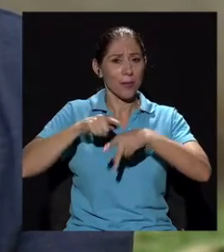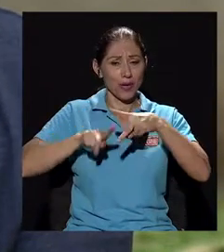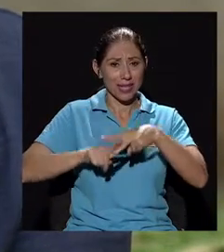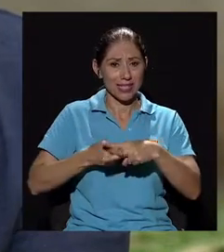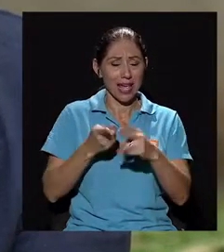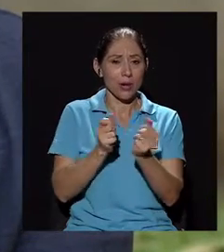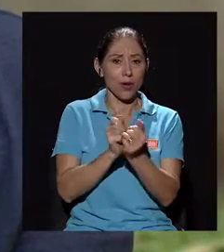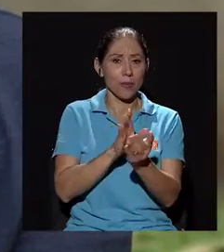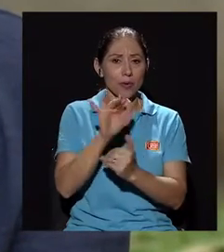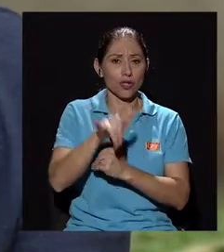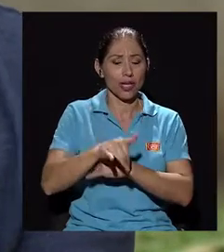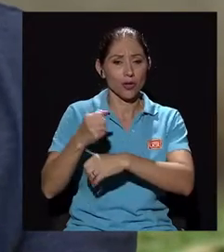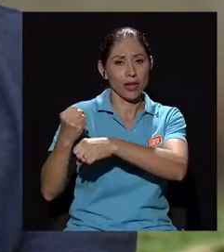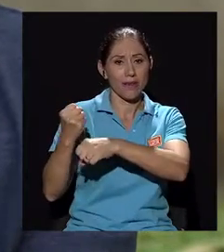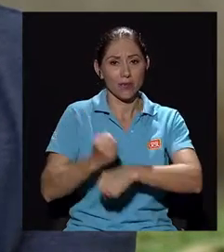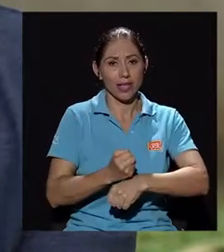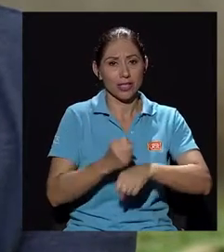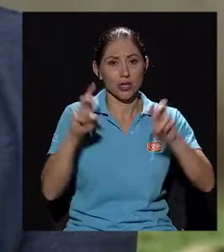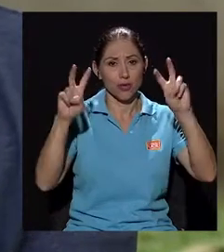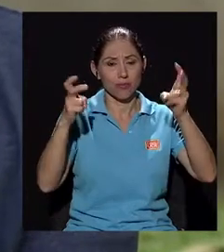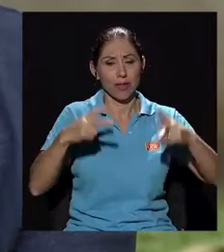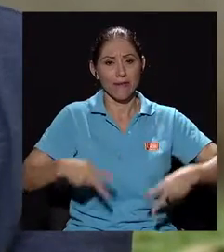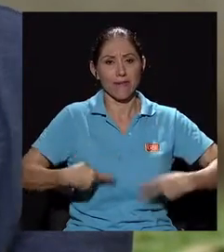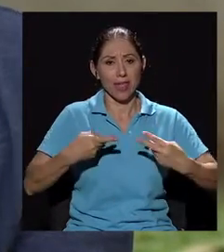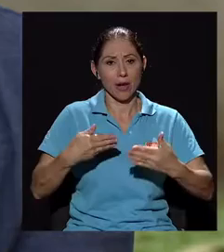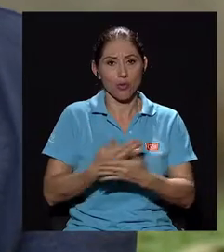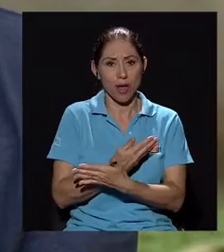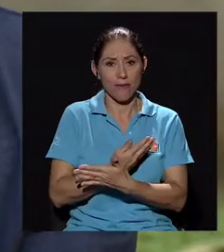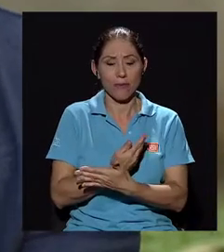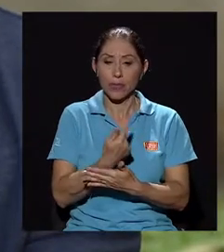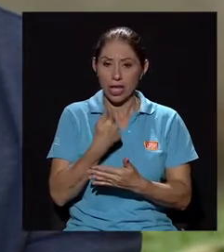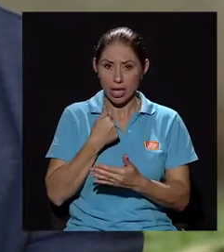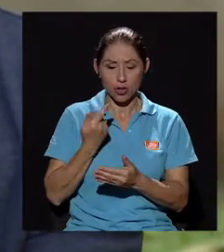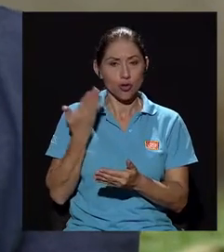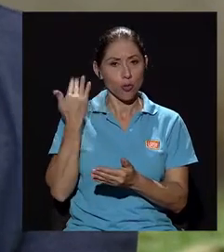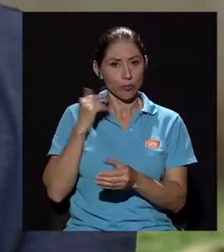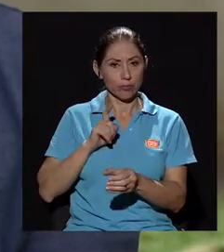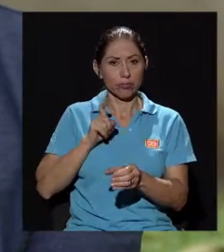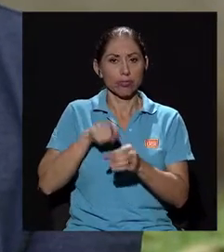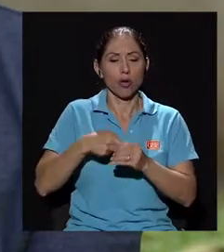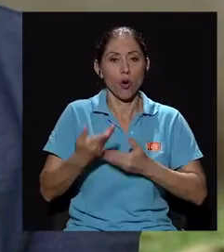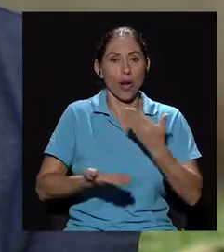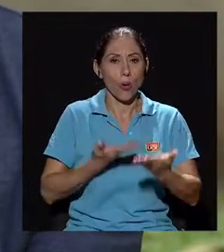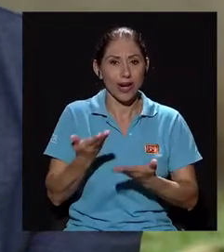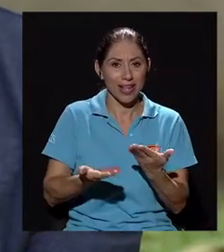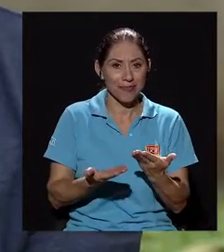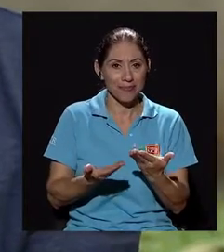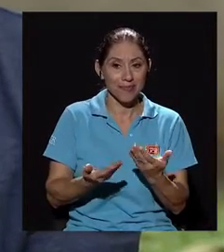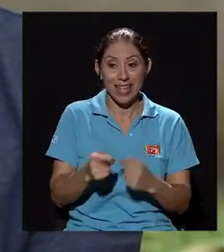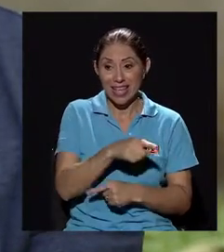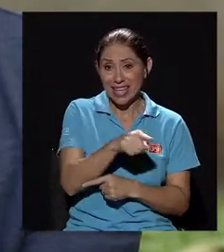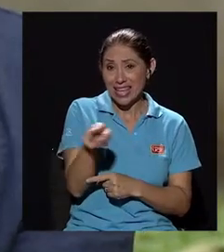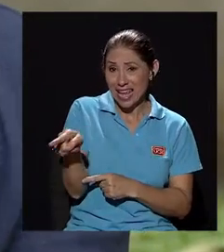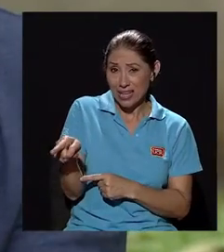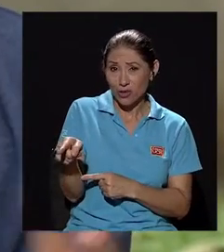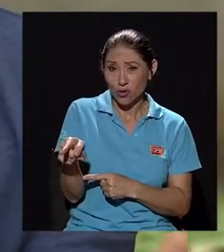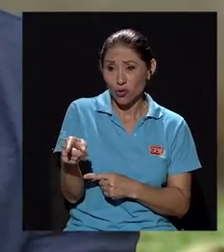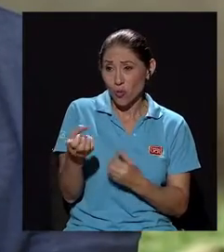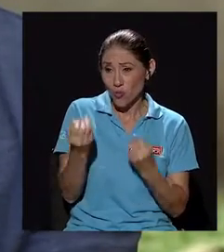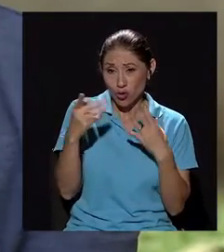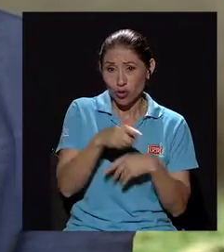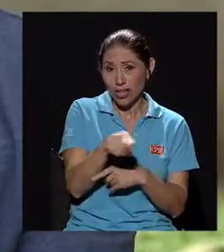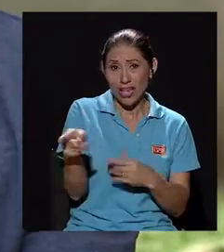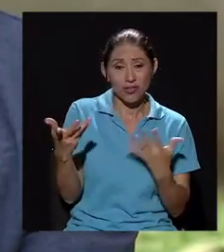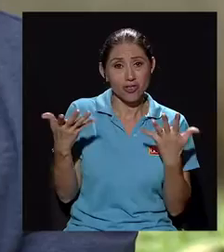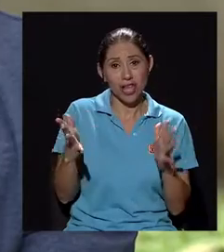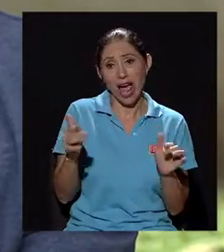el proyecto de la Fundación Vida Nueva, en el cual yo colaboré y en el cual ellos tenían la premisa. Muchos ya hoy ya no